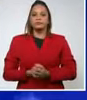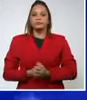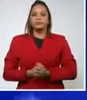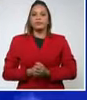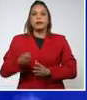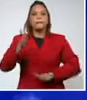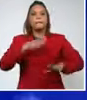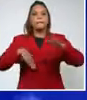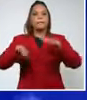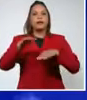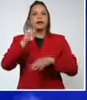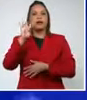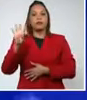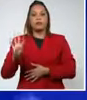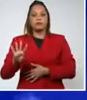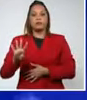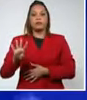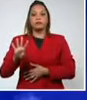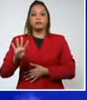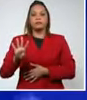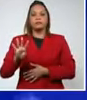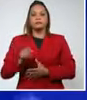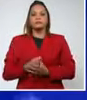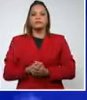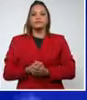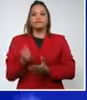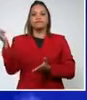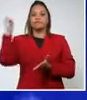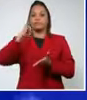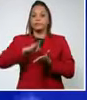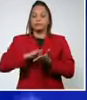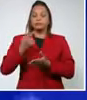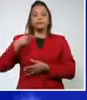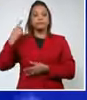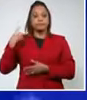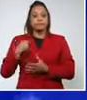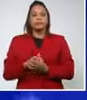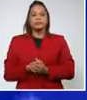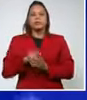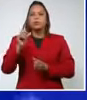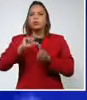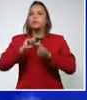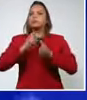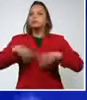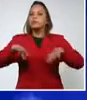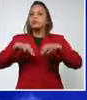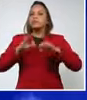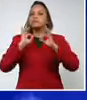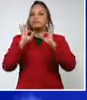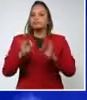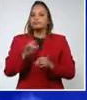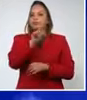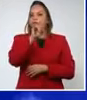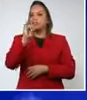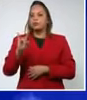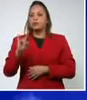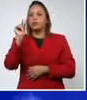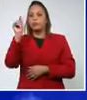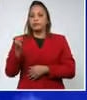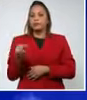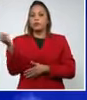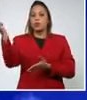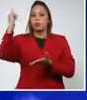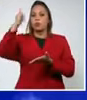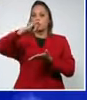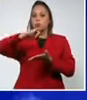Playa, con 4 casos importados en el día de ayer. Es el comportamiento de los 19 casos importados